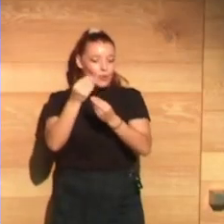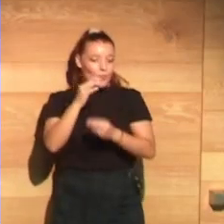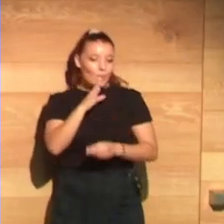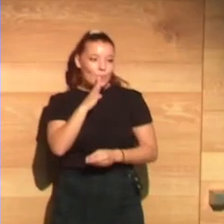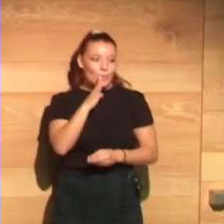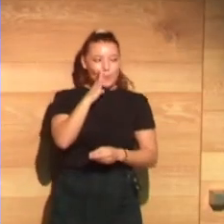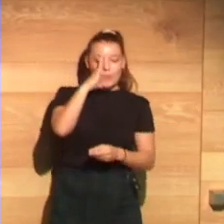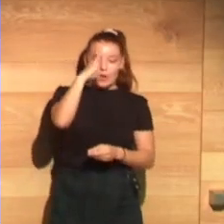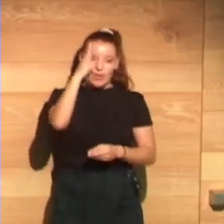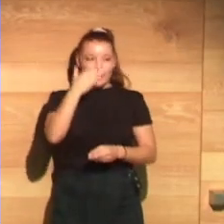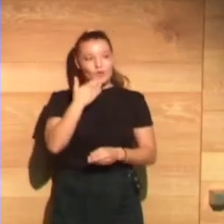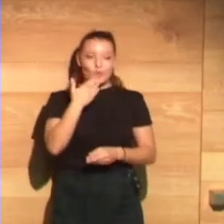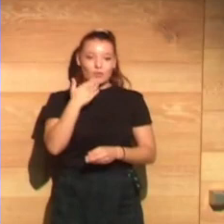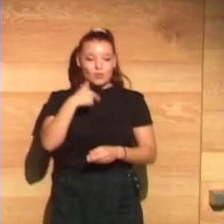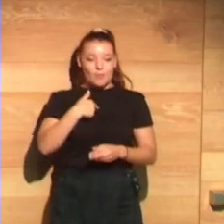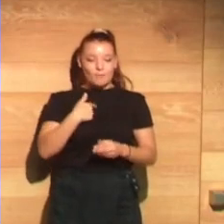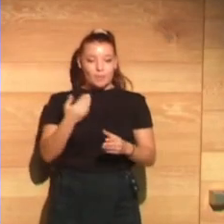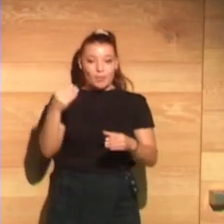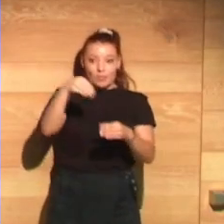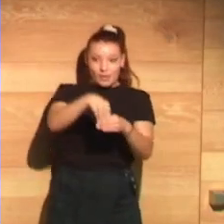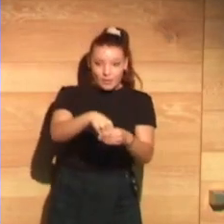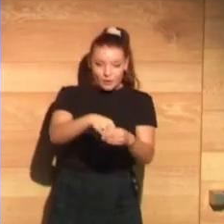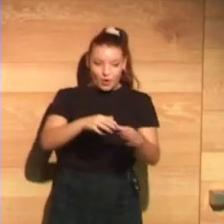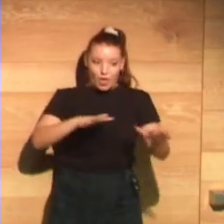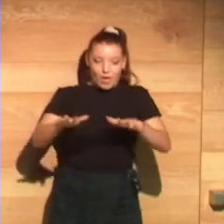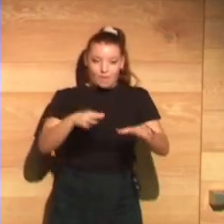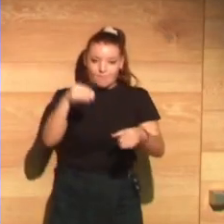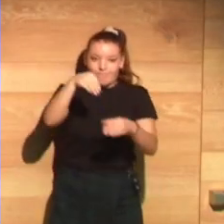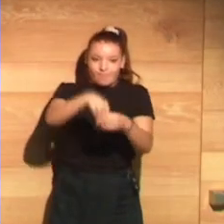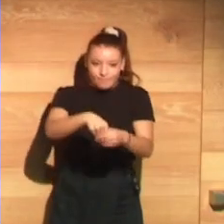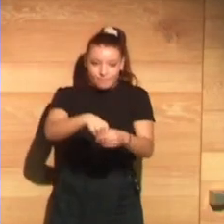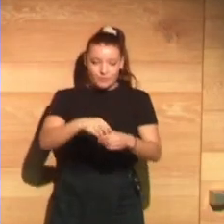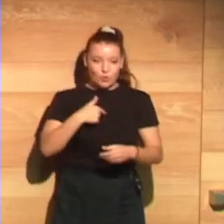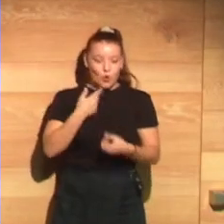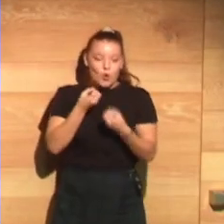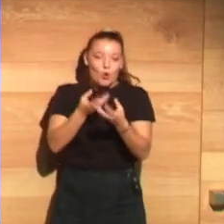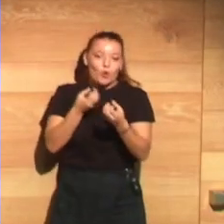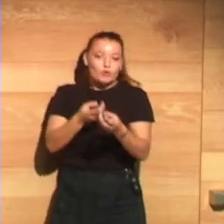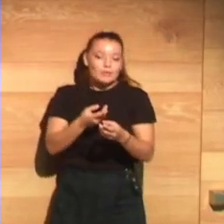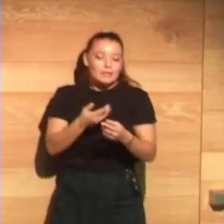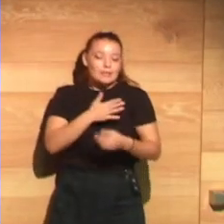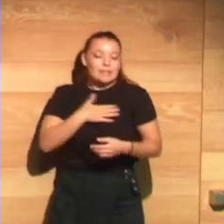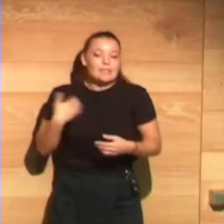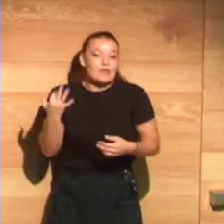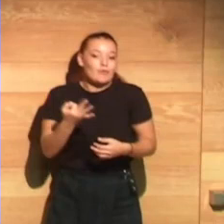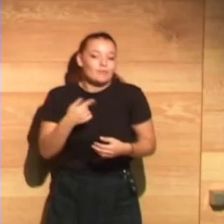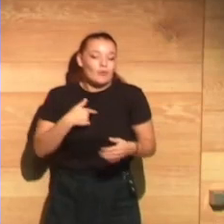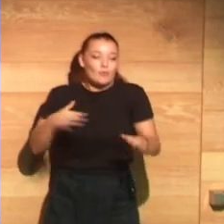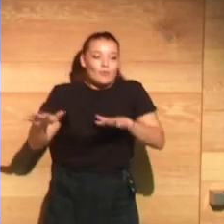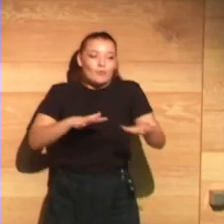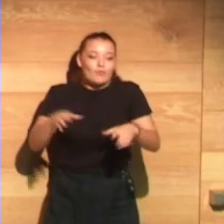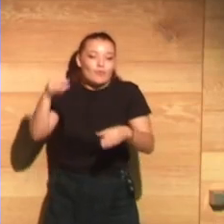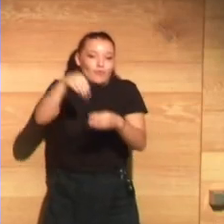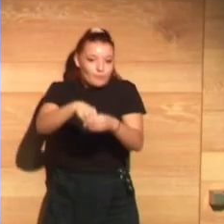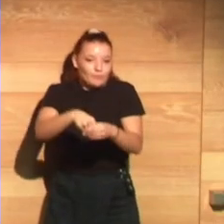gracias también al placer. Yo creo que el placer me ha hecho tener como una implicación